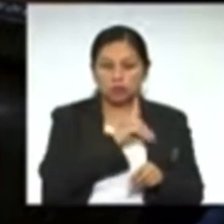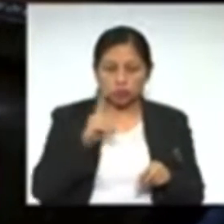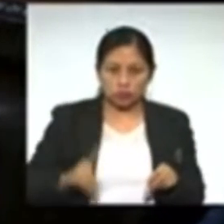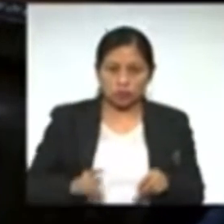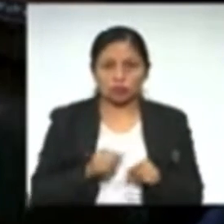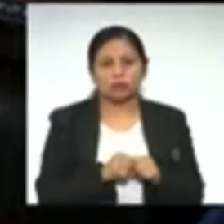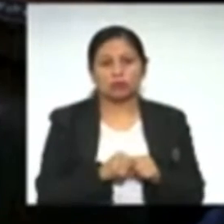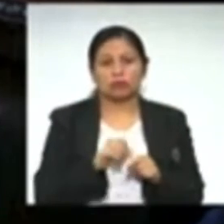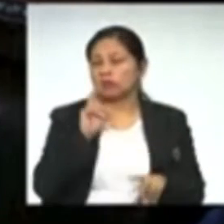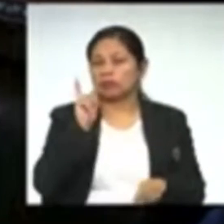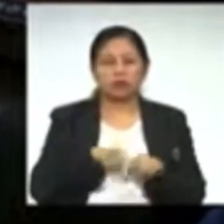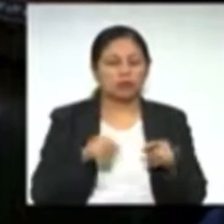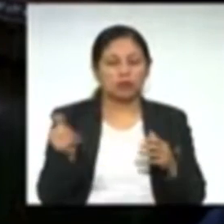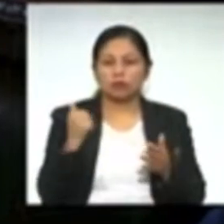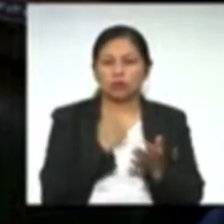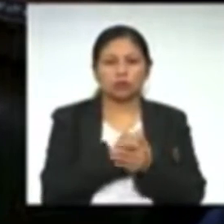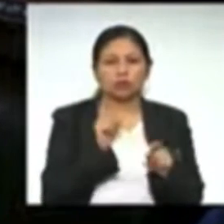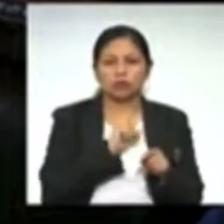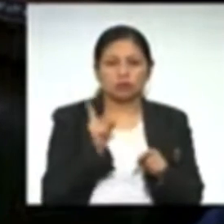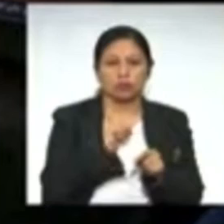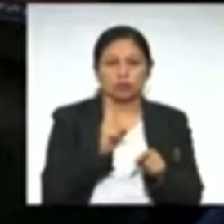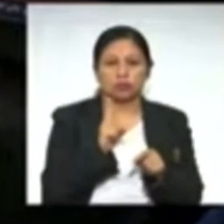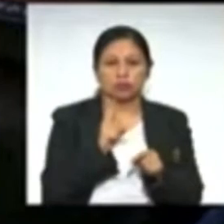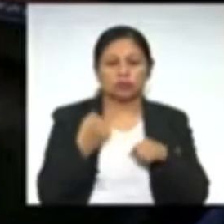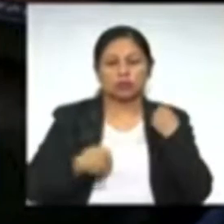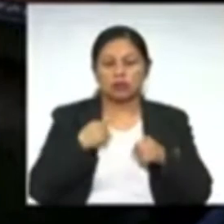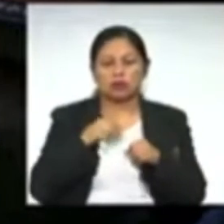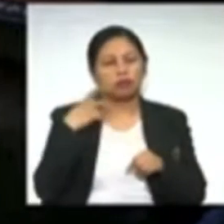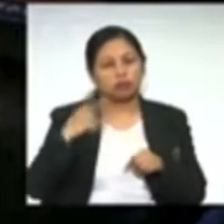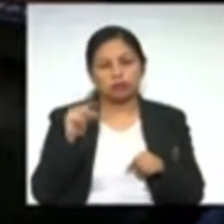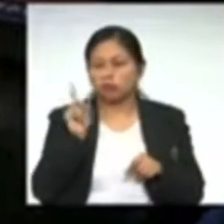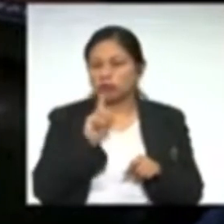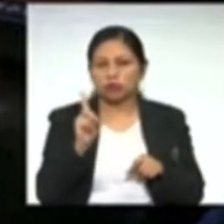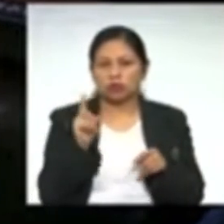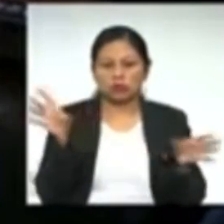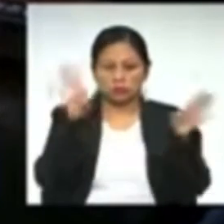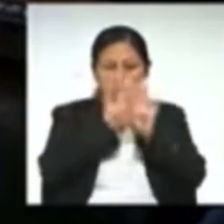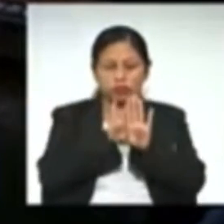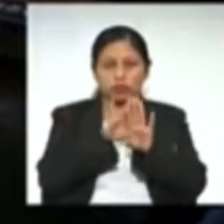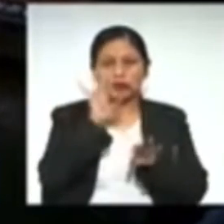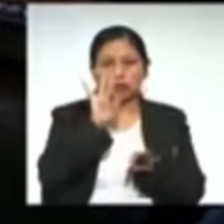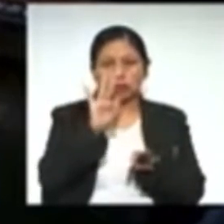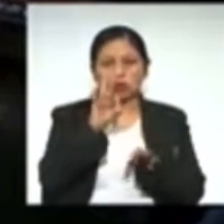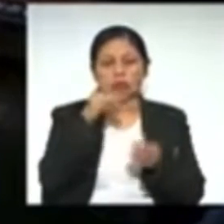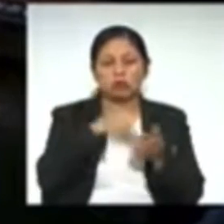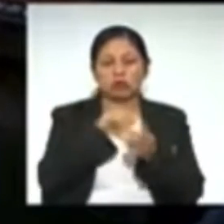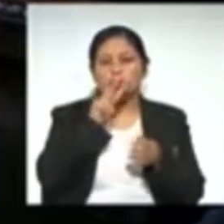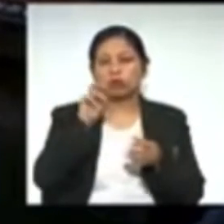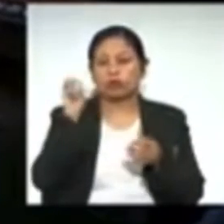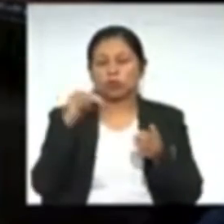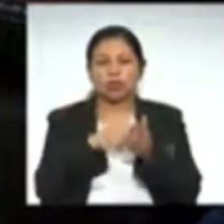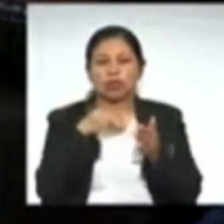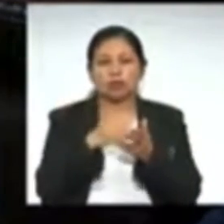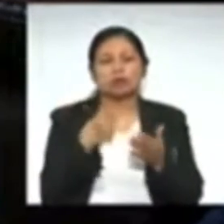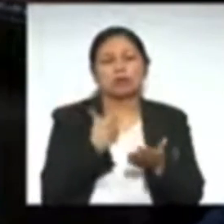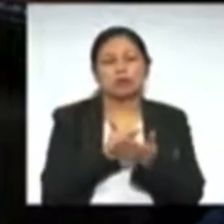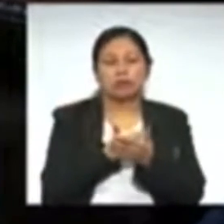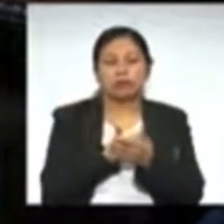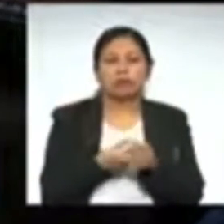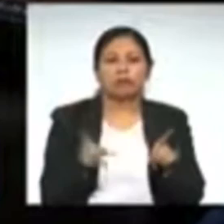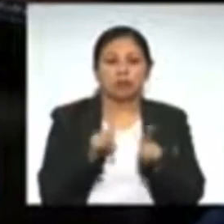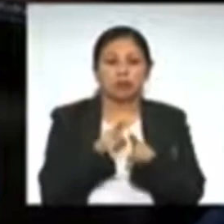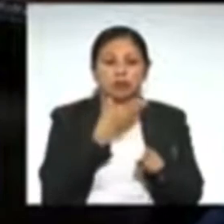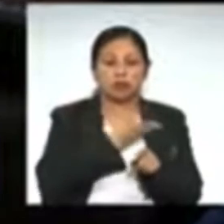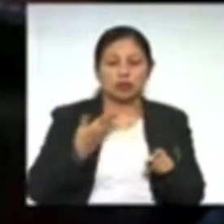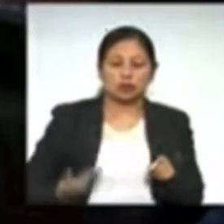diputados. No para aprobar esto a la carrera. No para esconderle 3.200 millones de quetzales